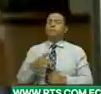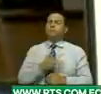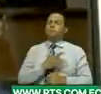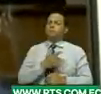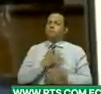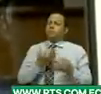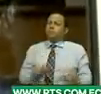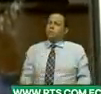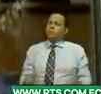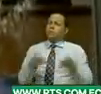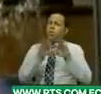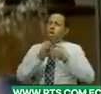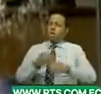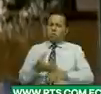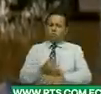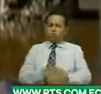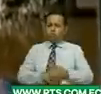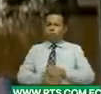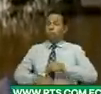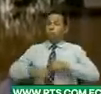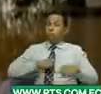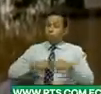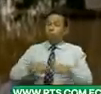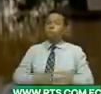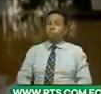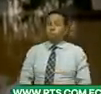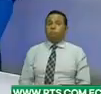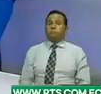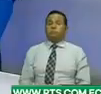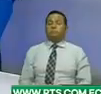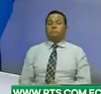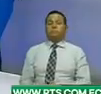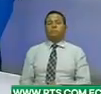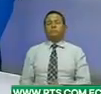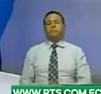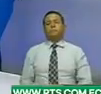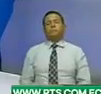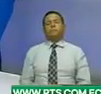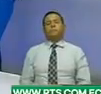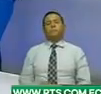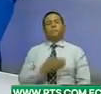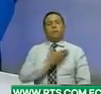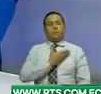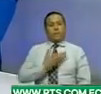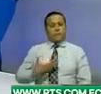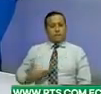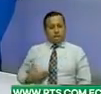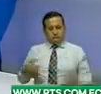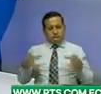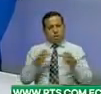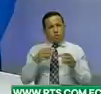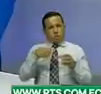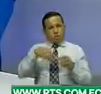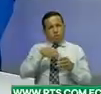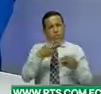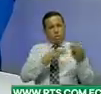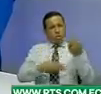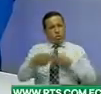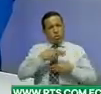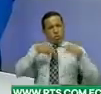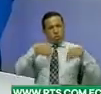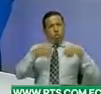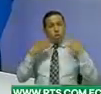despertar. Informó Héctor Romero. El presidente de la Cámara de Comercio de Guayaquil, Miguel